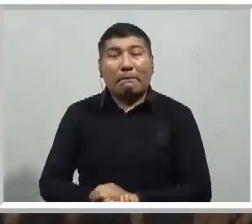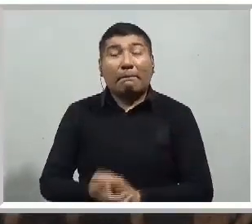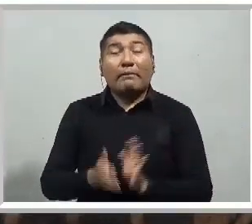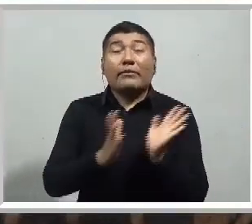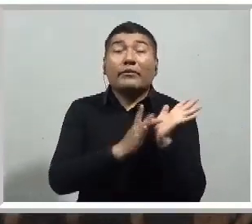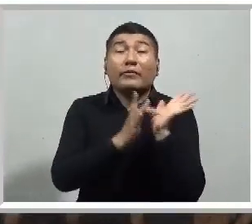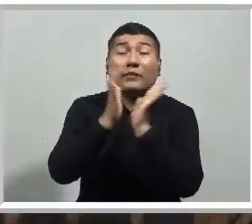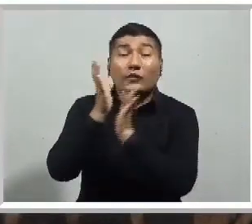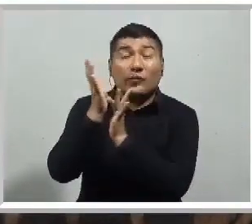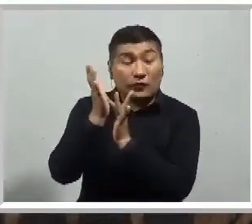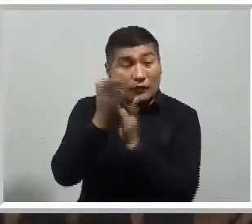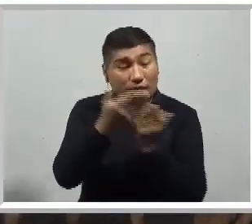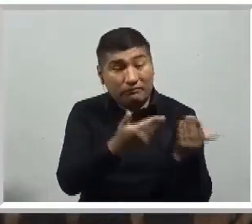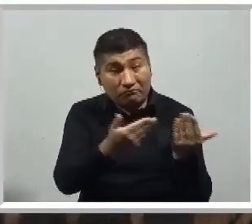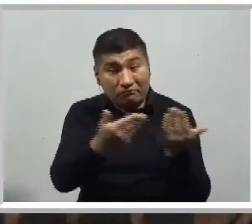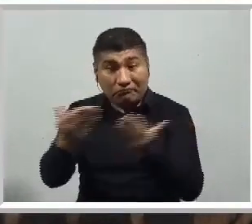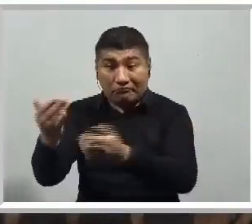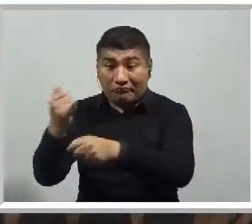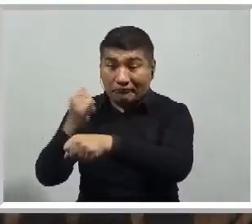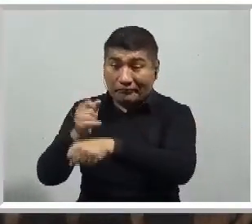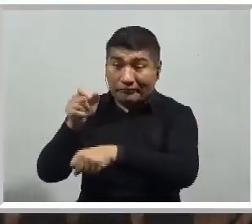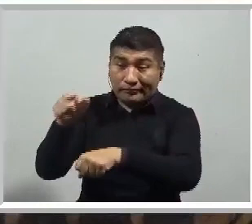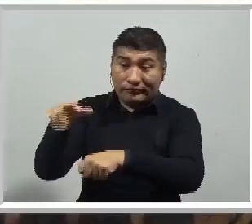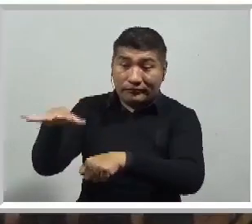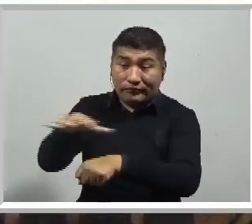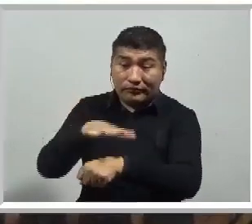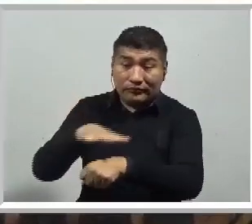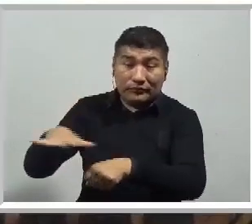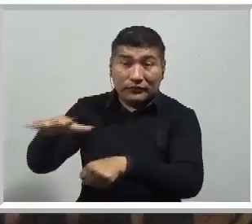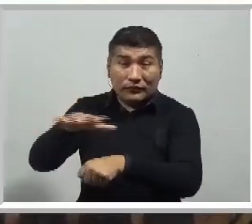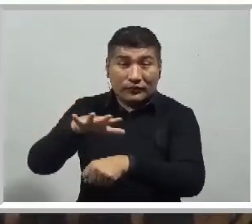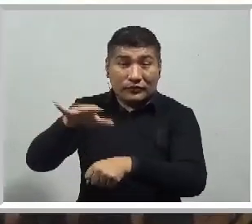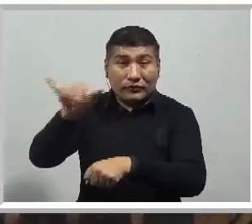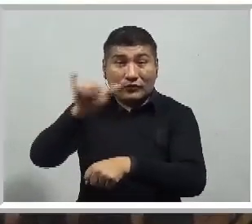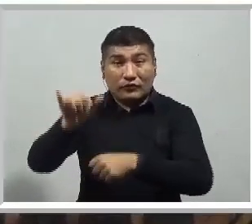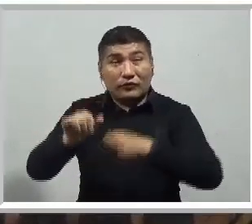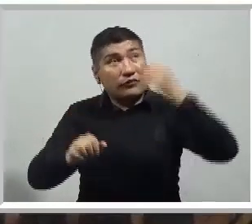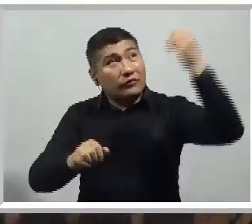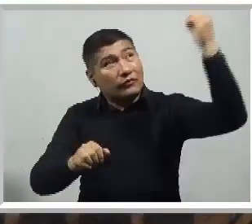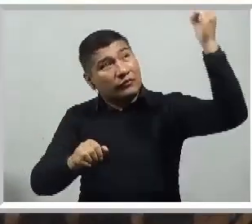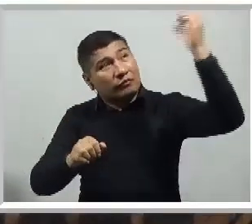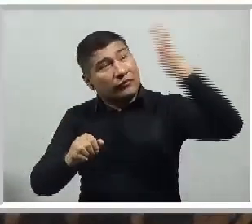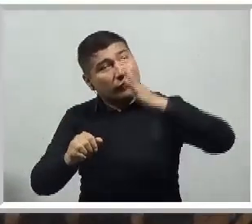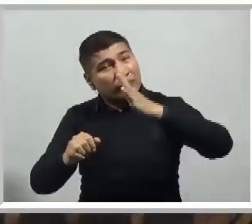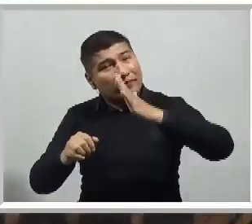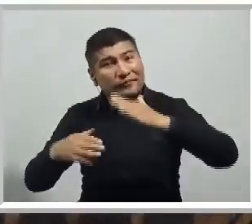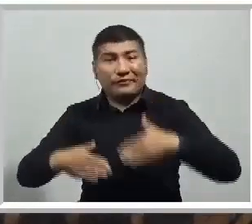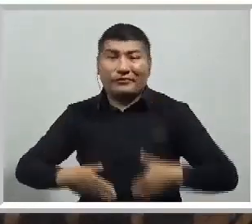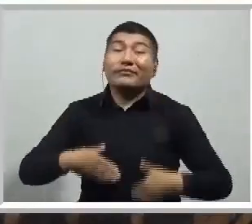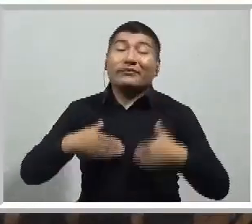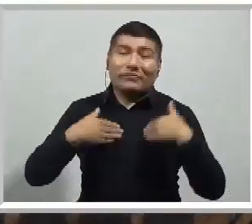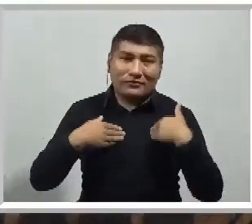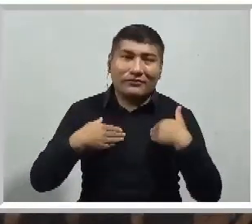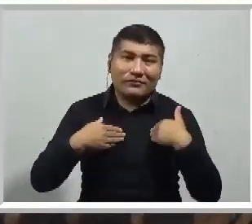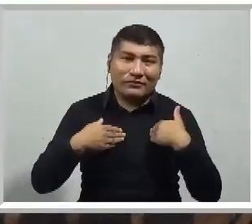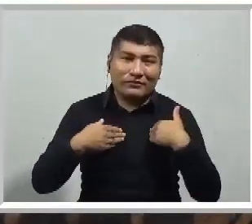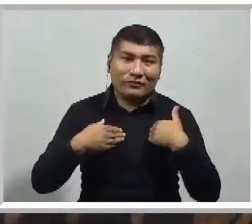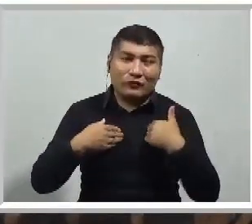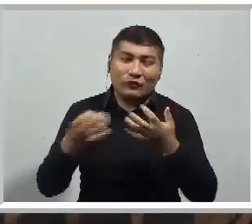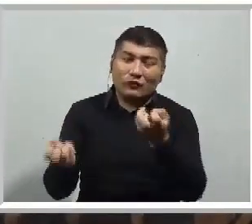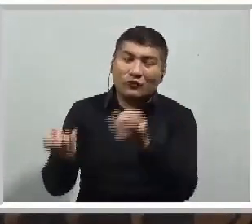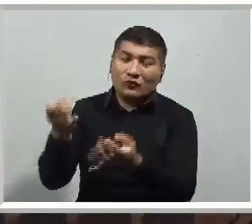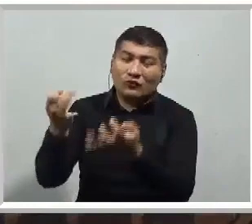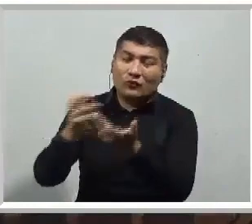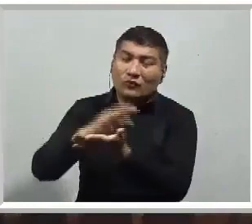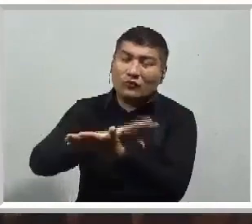Jesús es llevado al templo como la luz que alumbra la vida, fuego que purifica